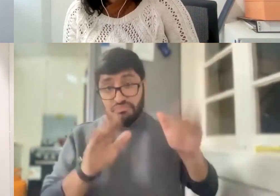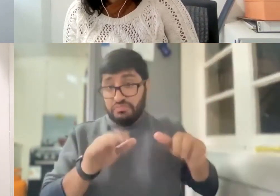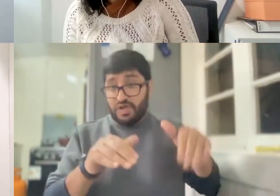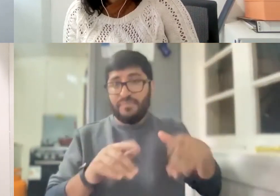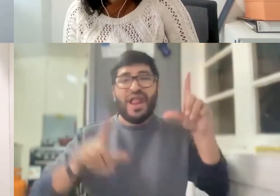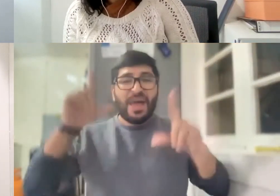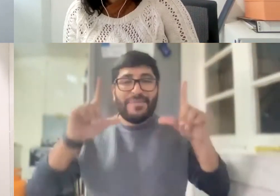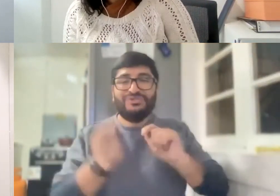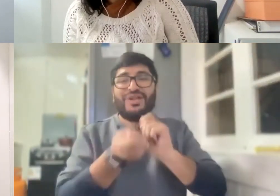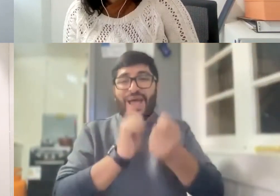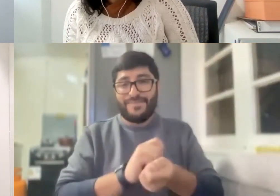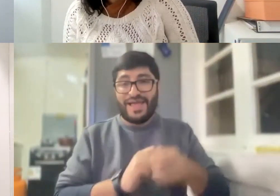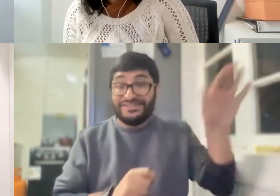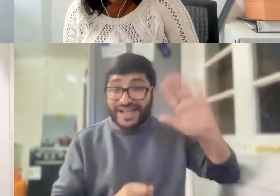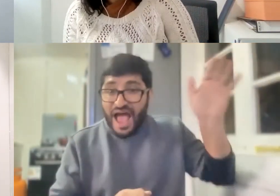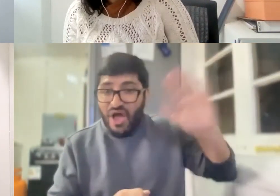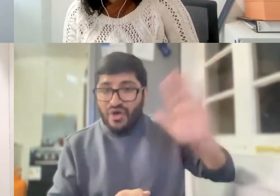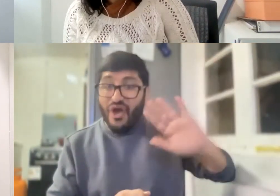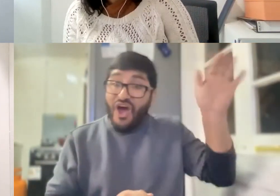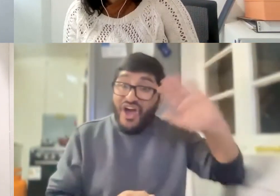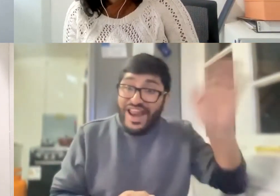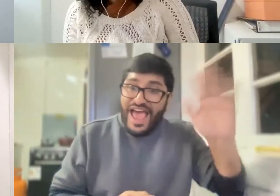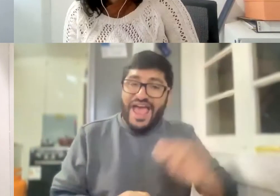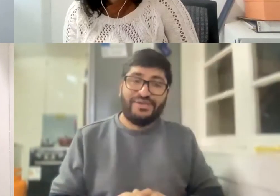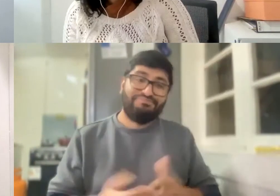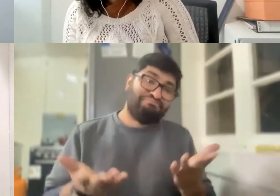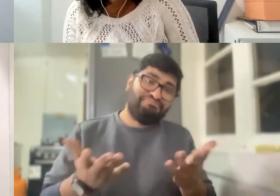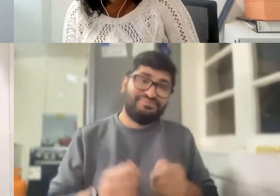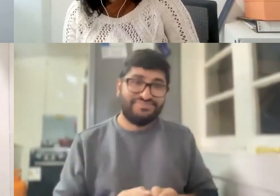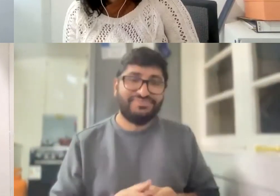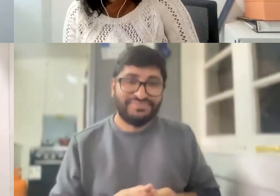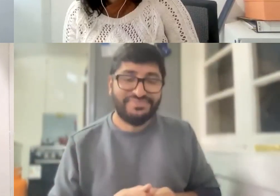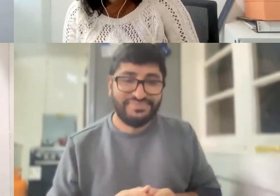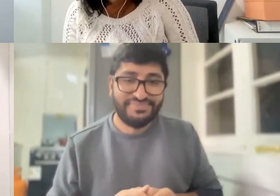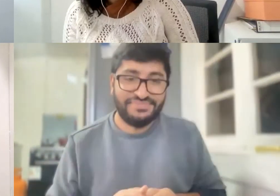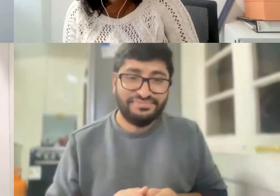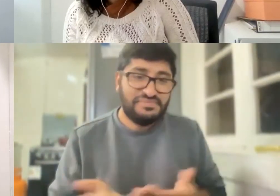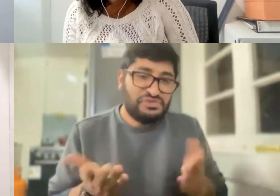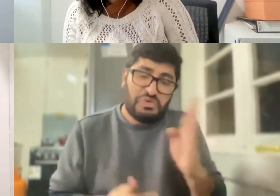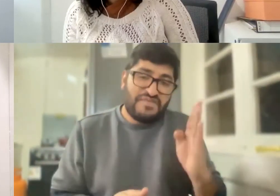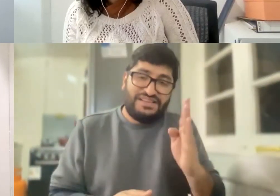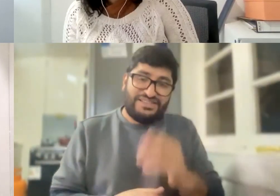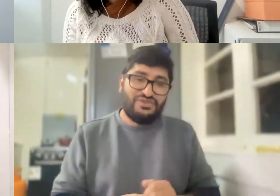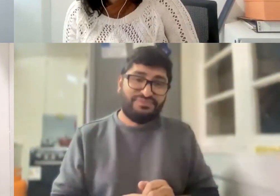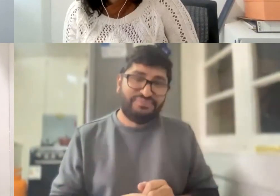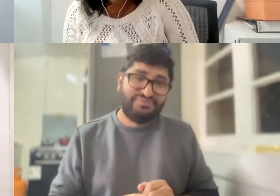que hola, ¿ya? Depende de la expresión, cambio, hola, ¿ven? Como les despedía.